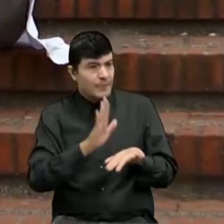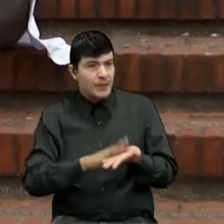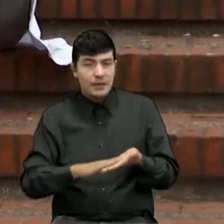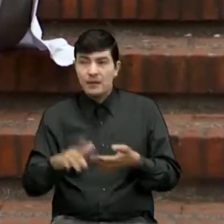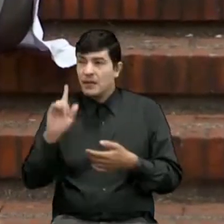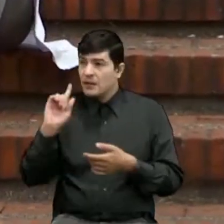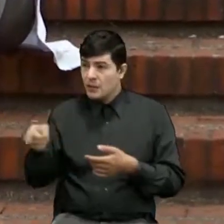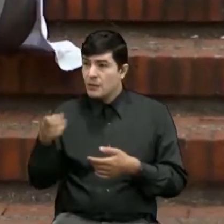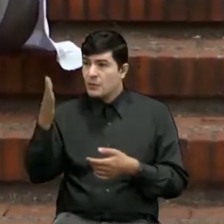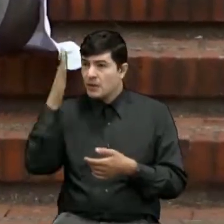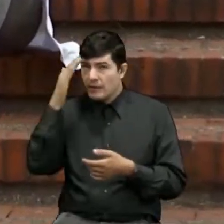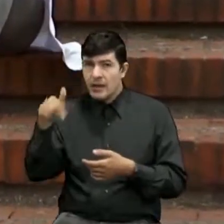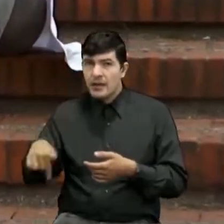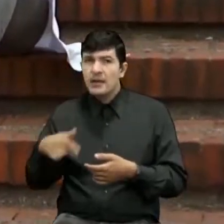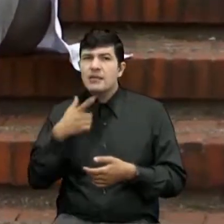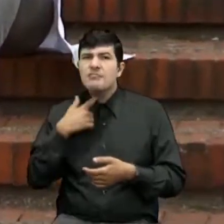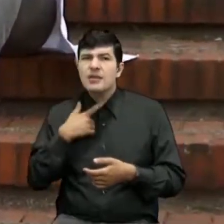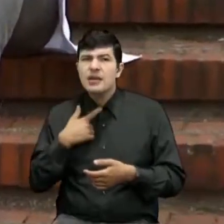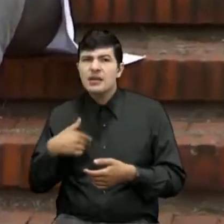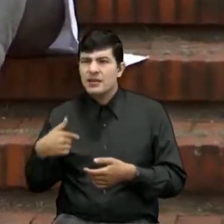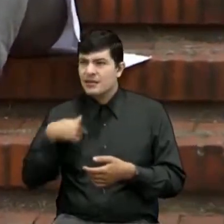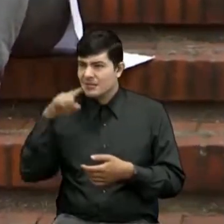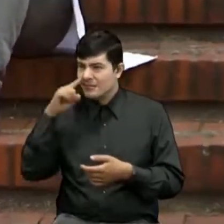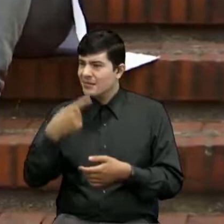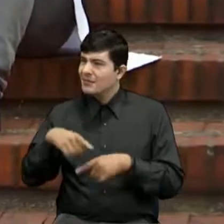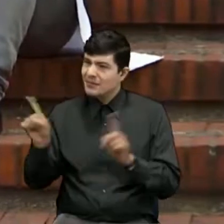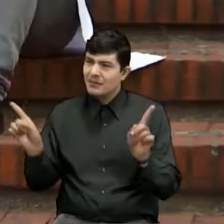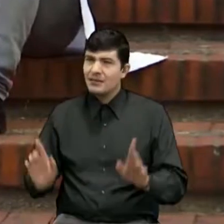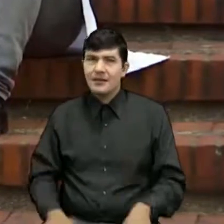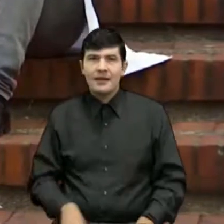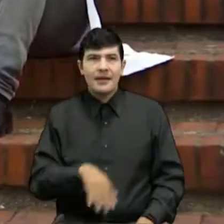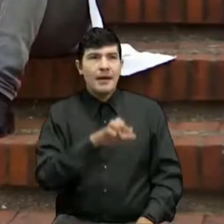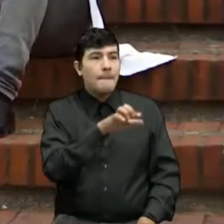tú sabes que a mí me gusta esto. Esto me desaburre. Ay. Paola,